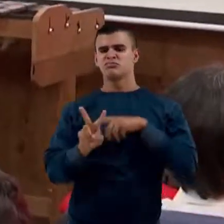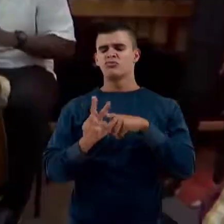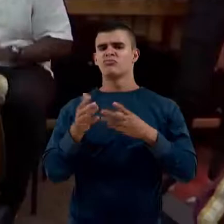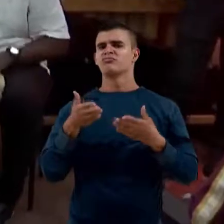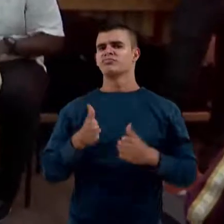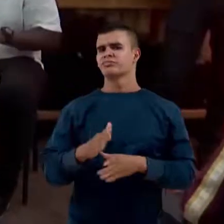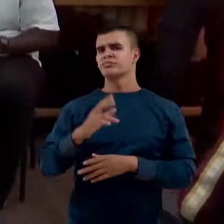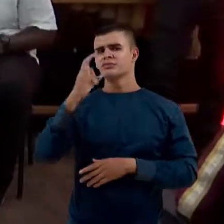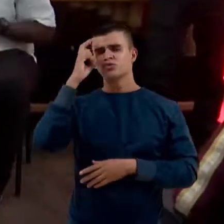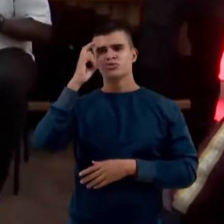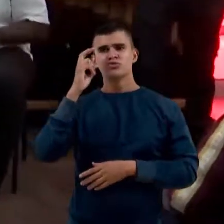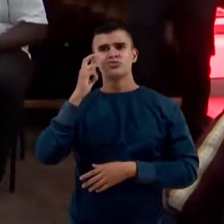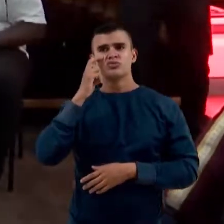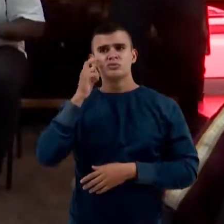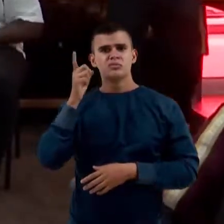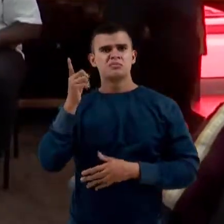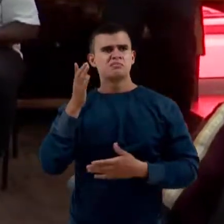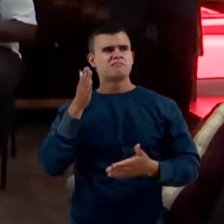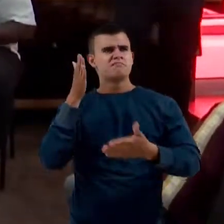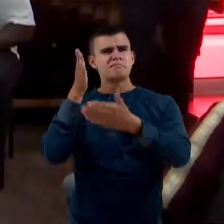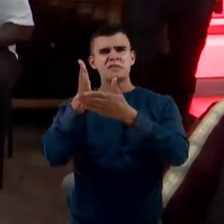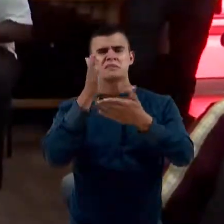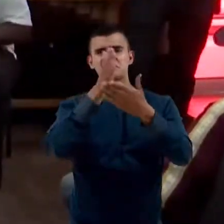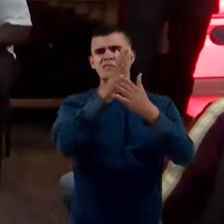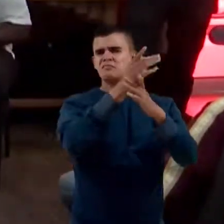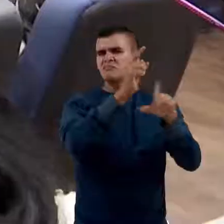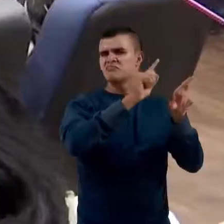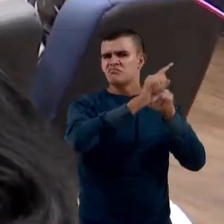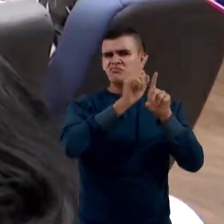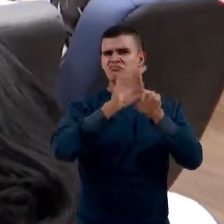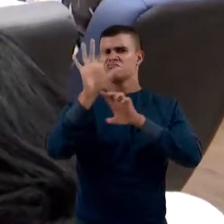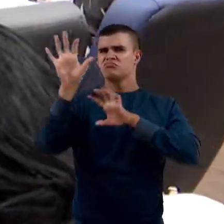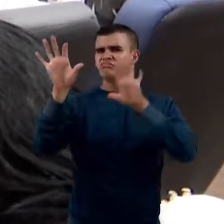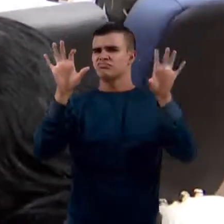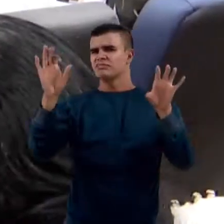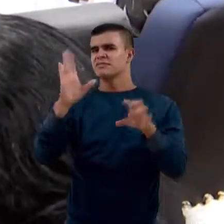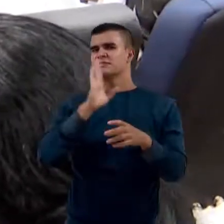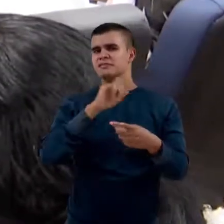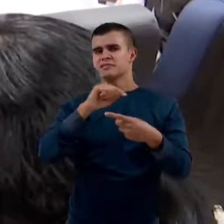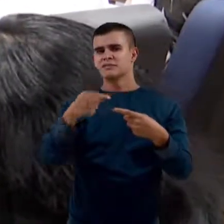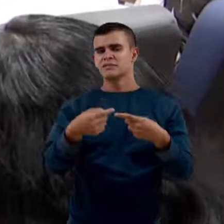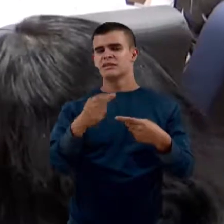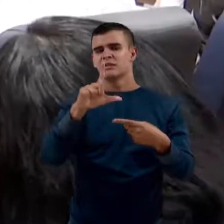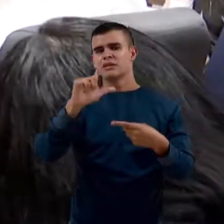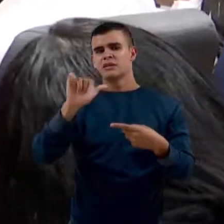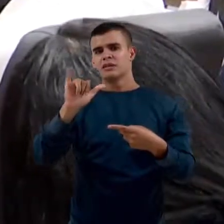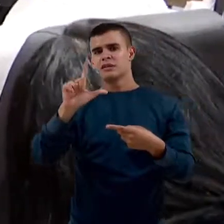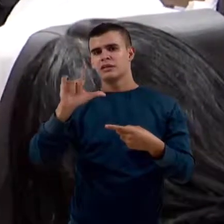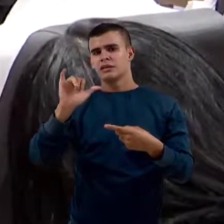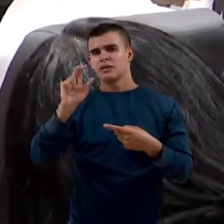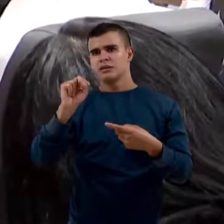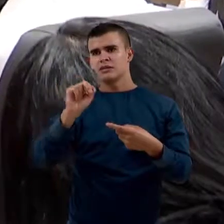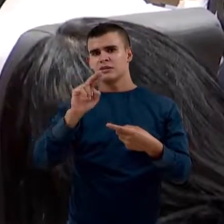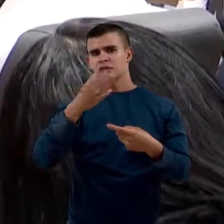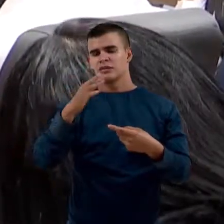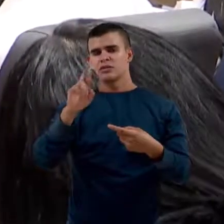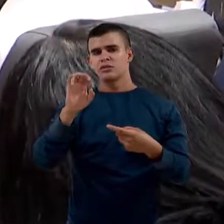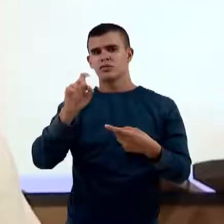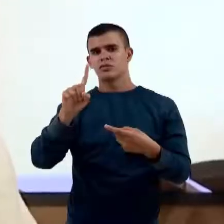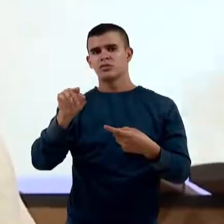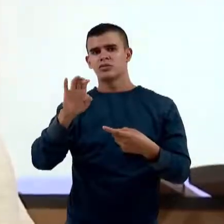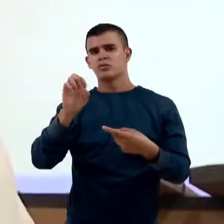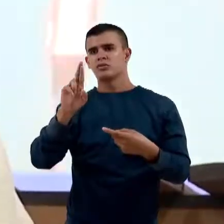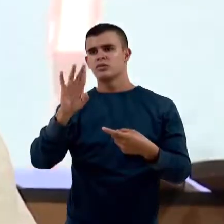Chocó, las cuales se han encargado de llevar su cultura a diferentes partes del mundo. Ellas son Lilian Rosero y Gloria